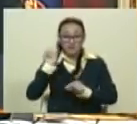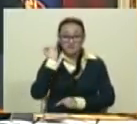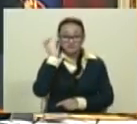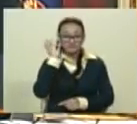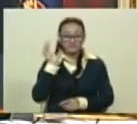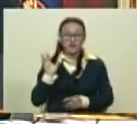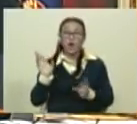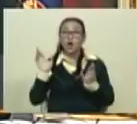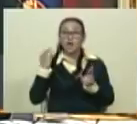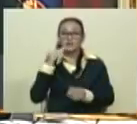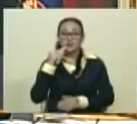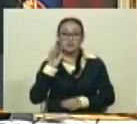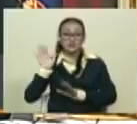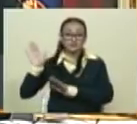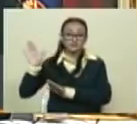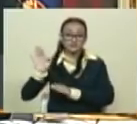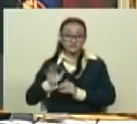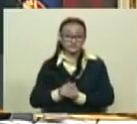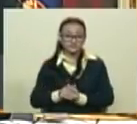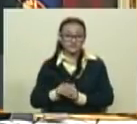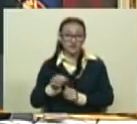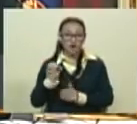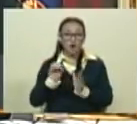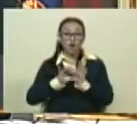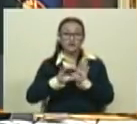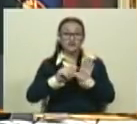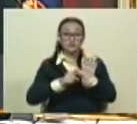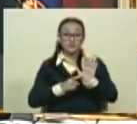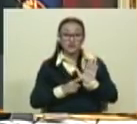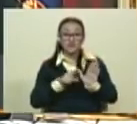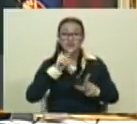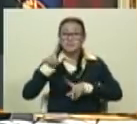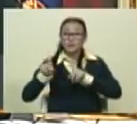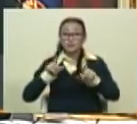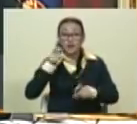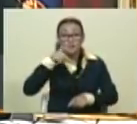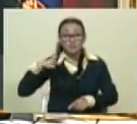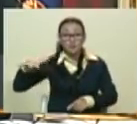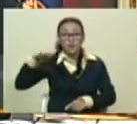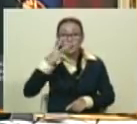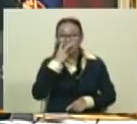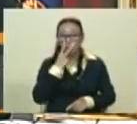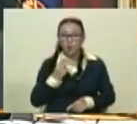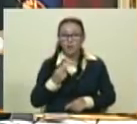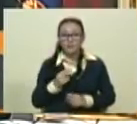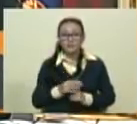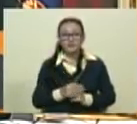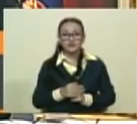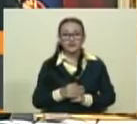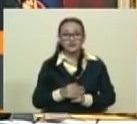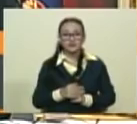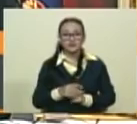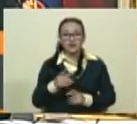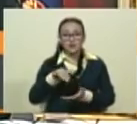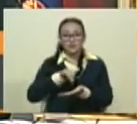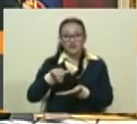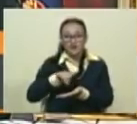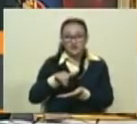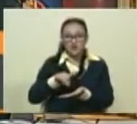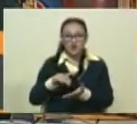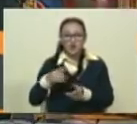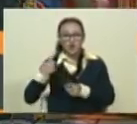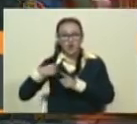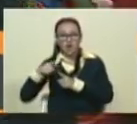Ojalá en Estados Unidos convocaran una constituyente y le preguntaran a los pueblos pobres de Chicago, de Nueva York, de